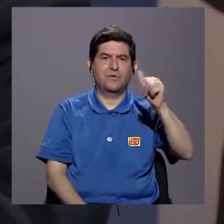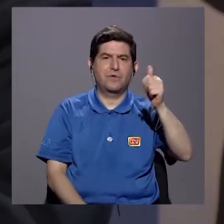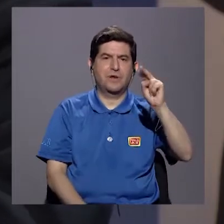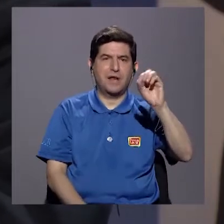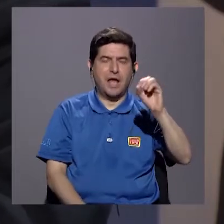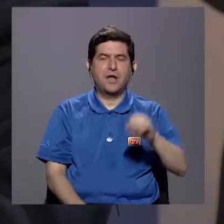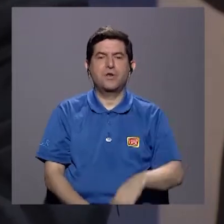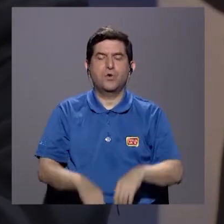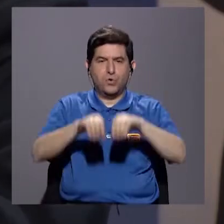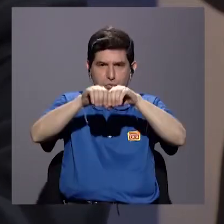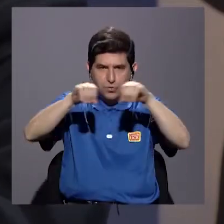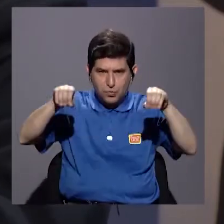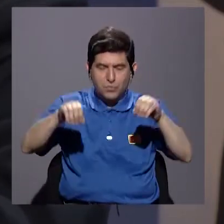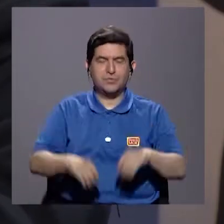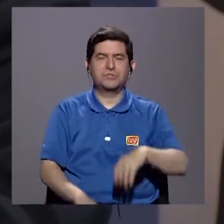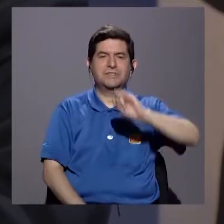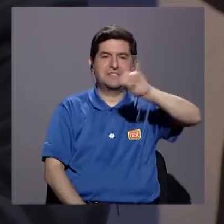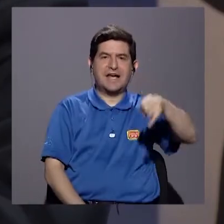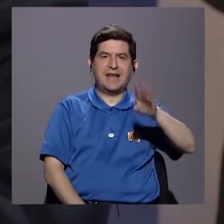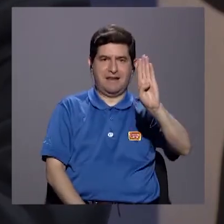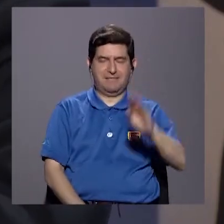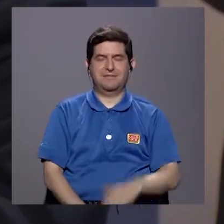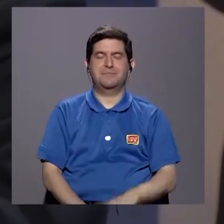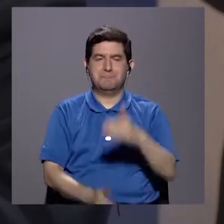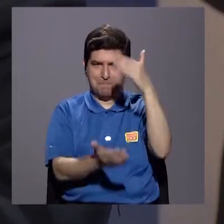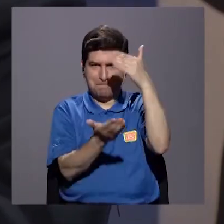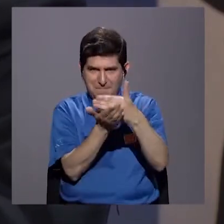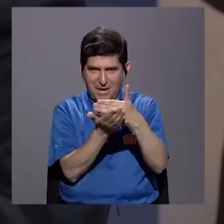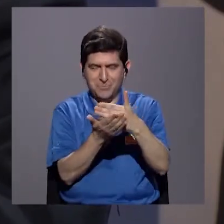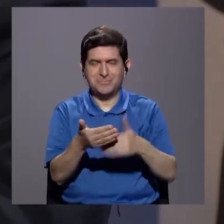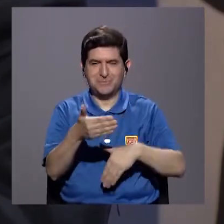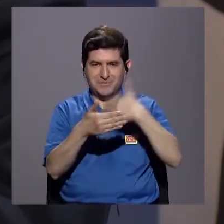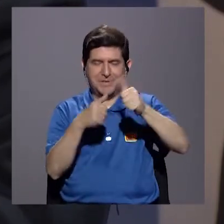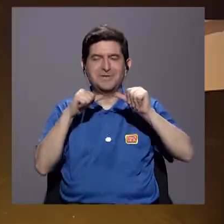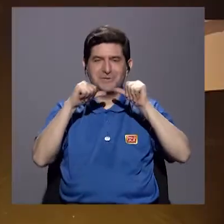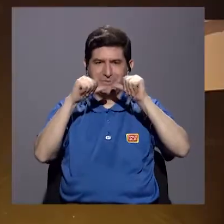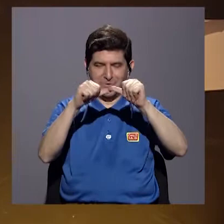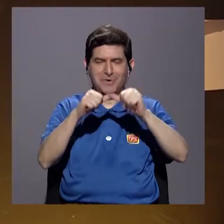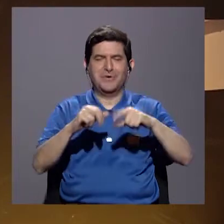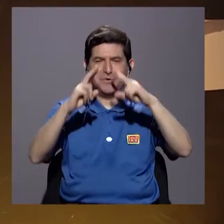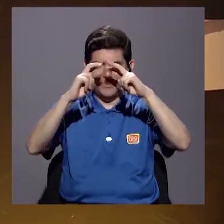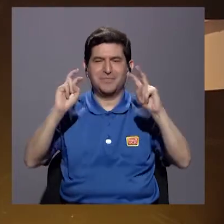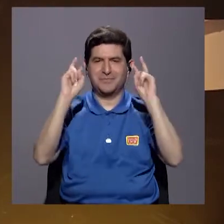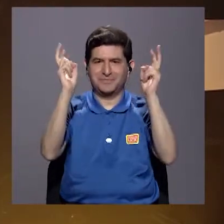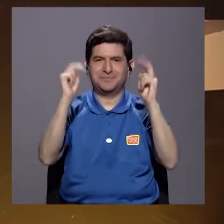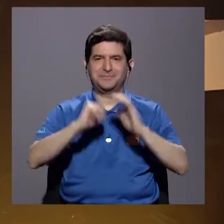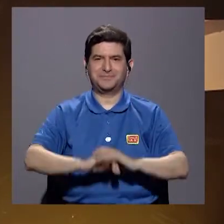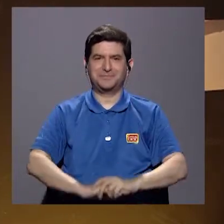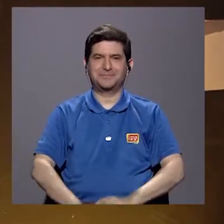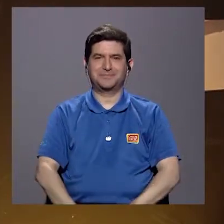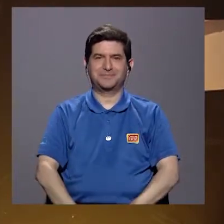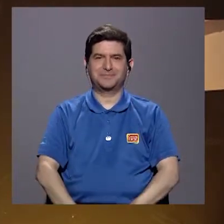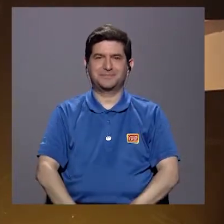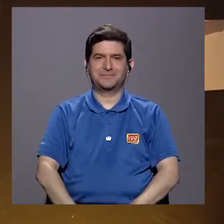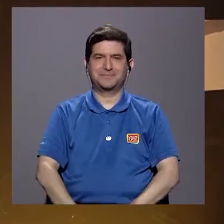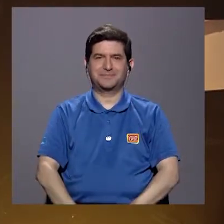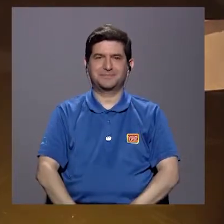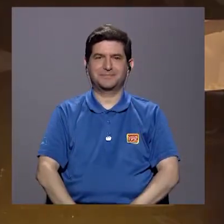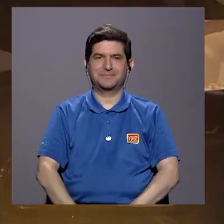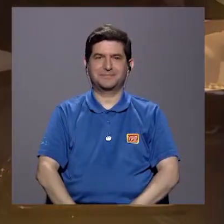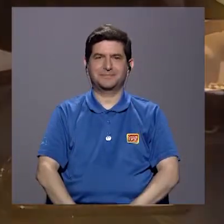en nanotubos de carbono, Janet Benavides. Vamos a ir a una pausa y luego ahondamos en ese tema.